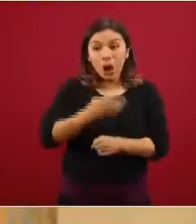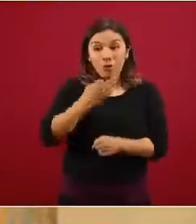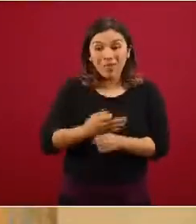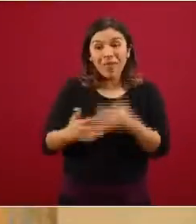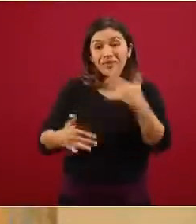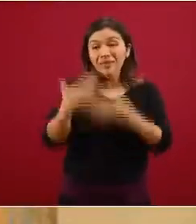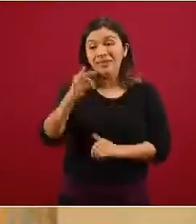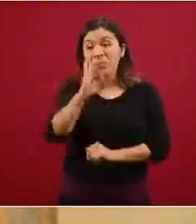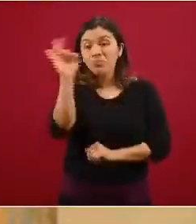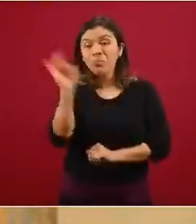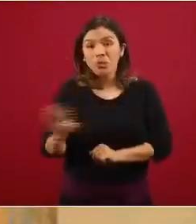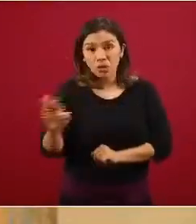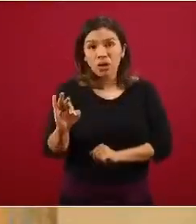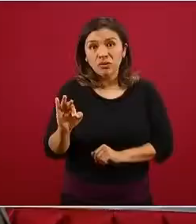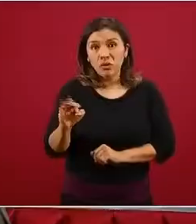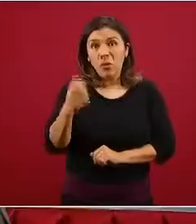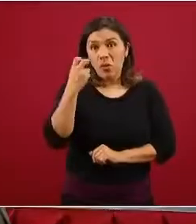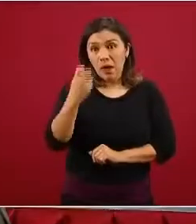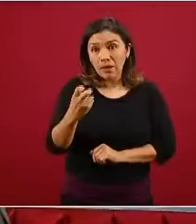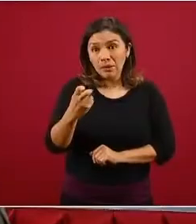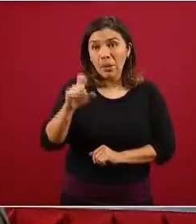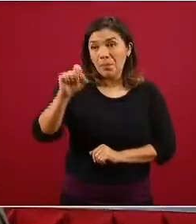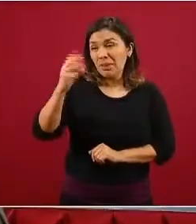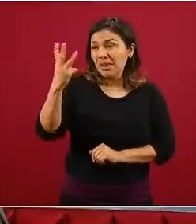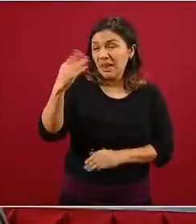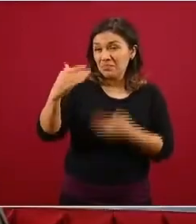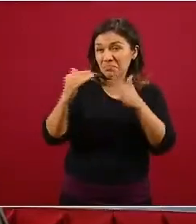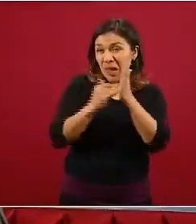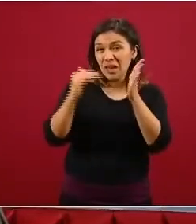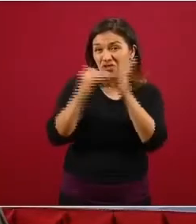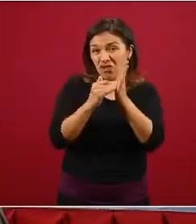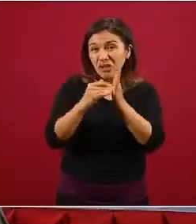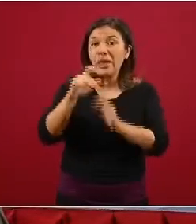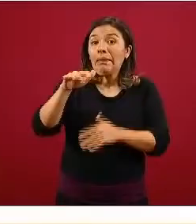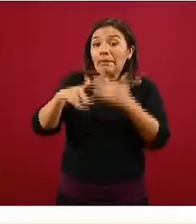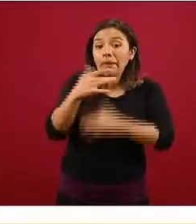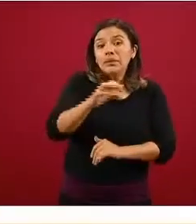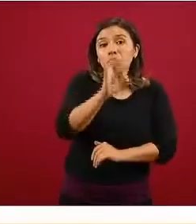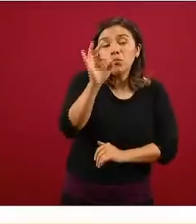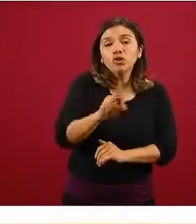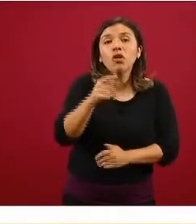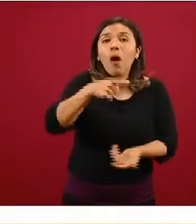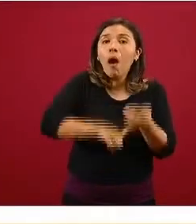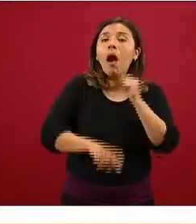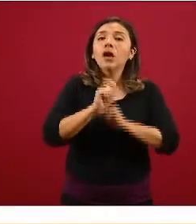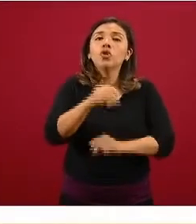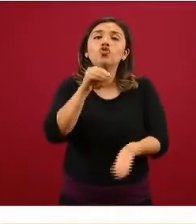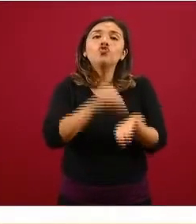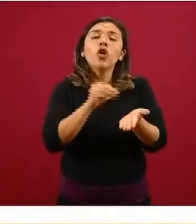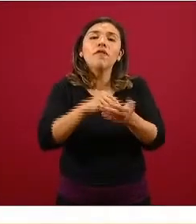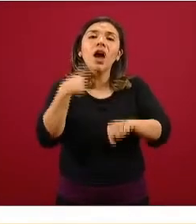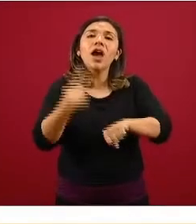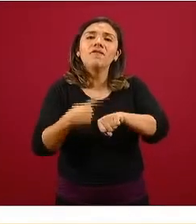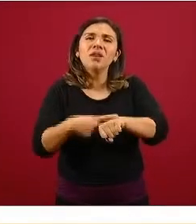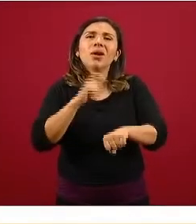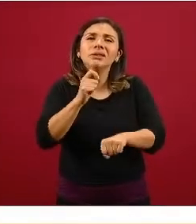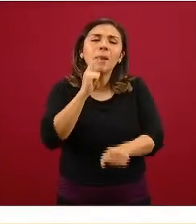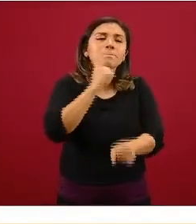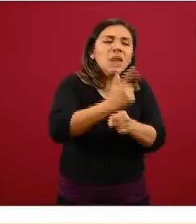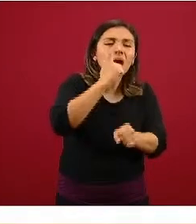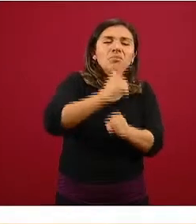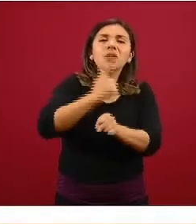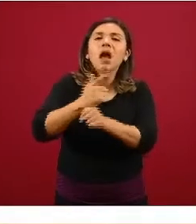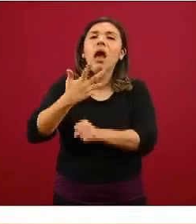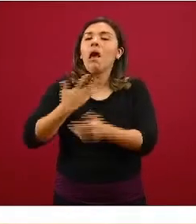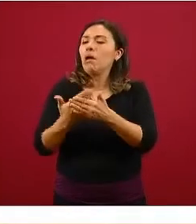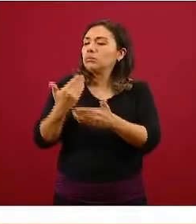Actualmente el 15% de estos 23 millones de casos son la epidemia activa, son los casos que se han